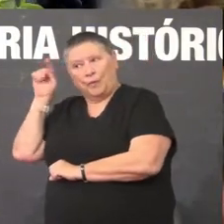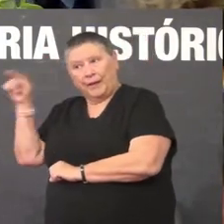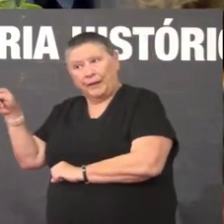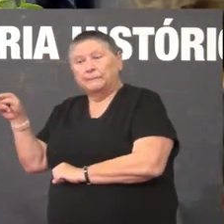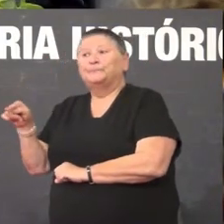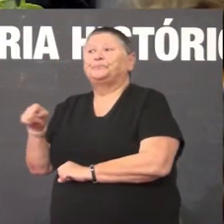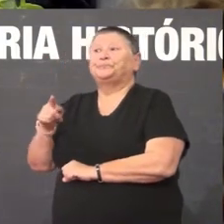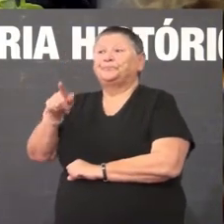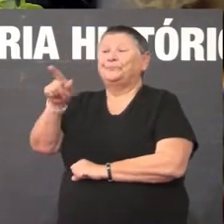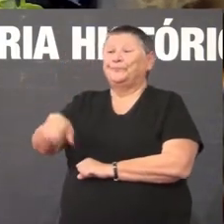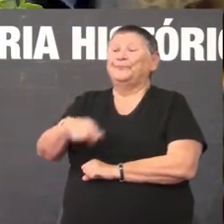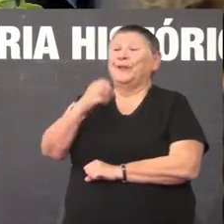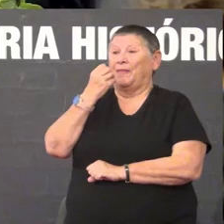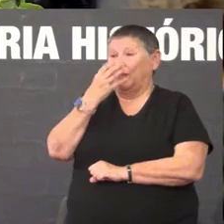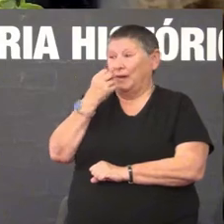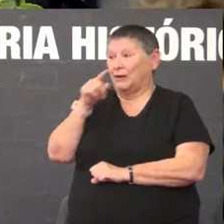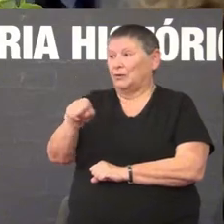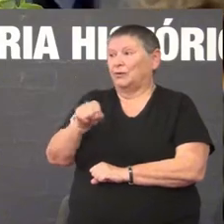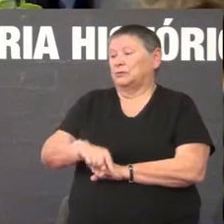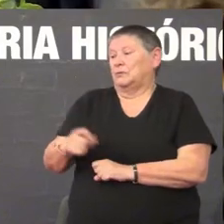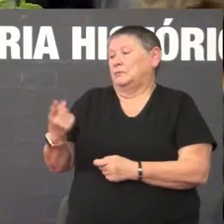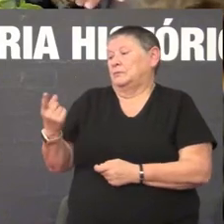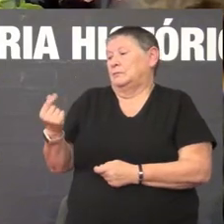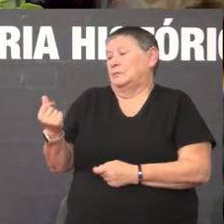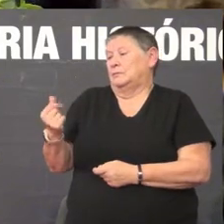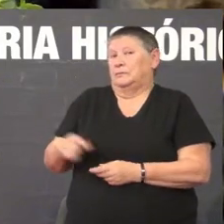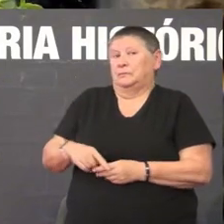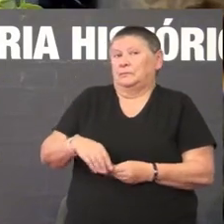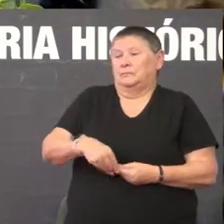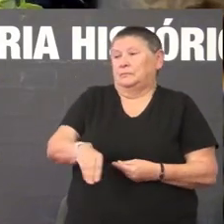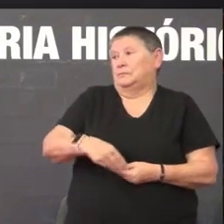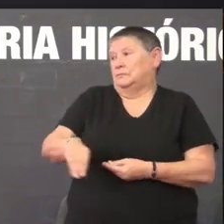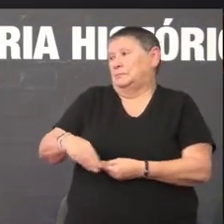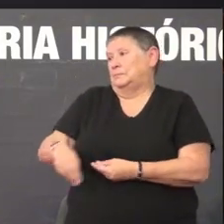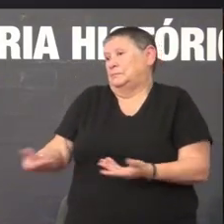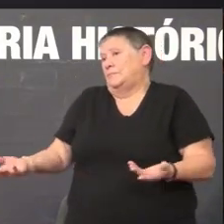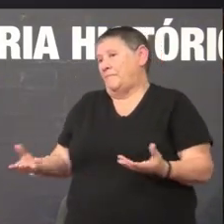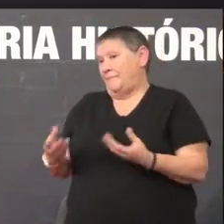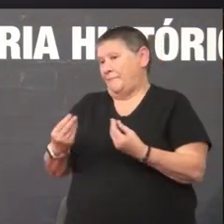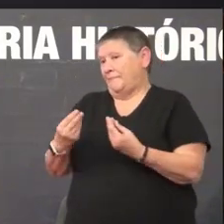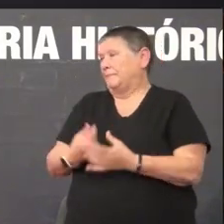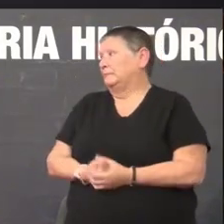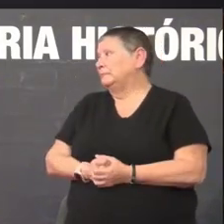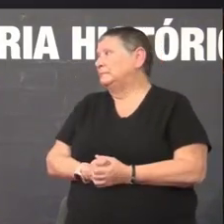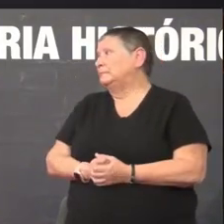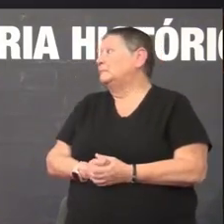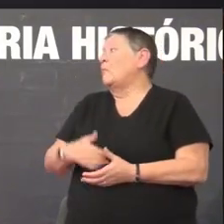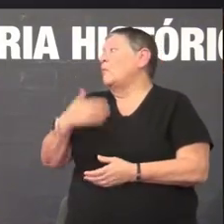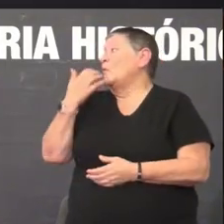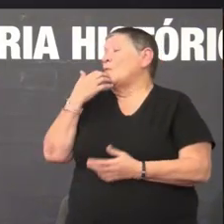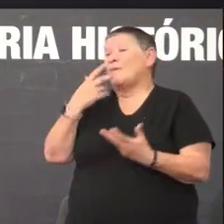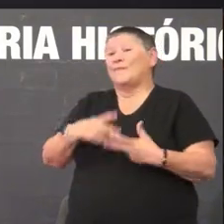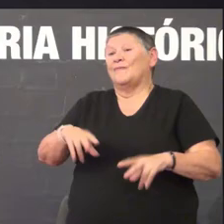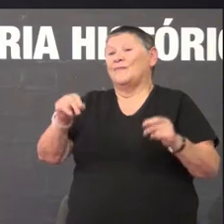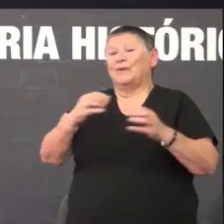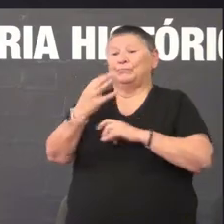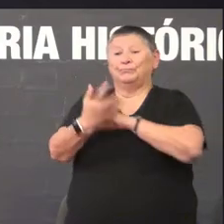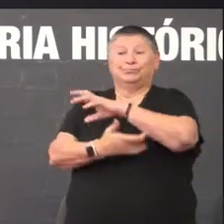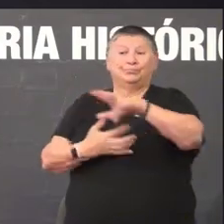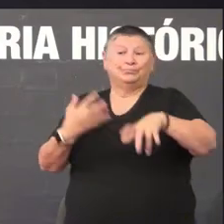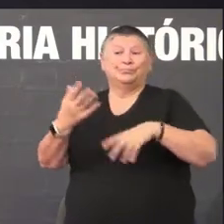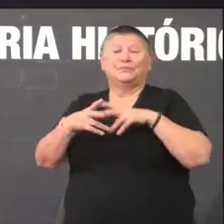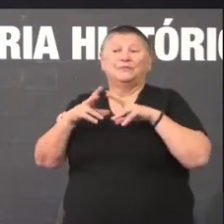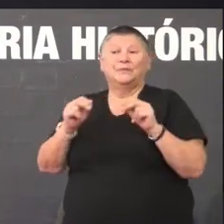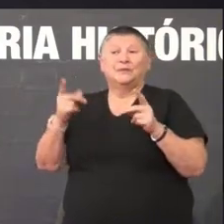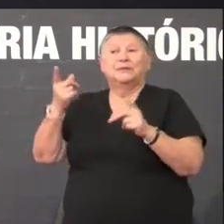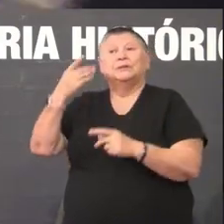de la Rosa pues, tiene un montón de dinero, repartían dinero. Bueno, cuando acaba todo este tema, los de Kuwait le dicen a Javier de la Rosa qué pasa con